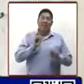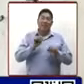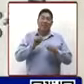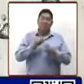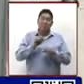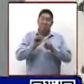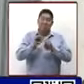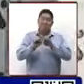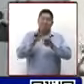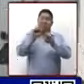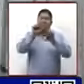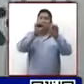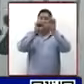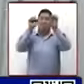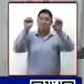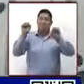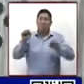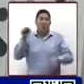huellitas